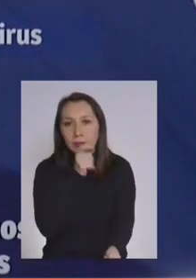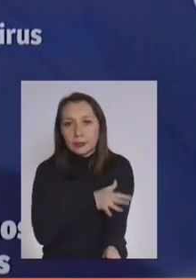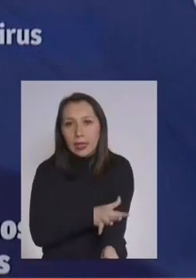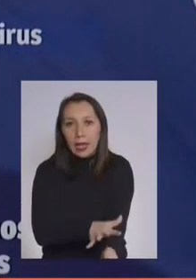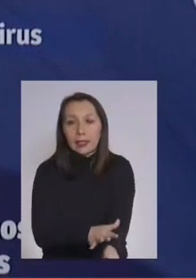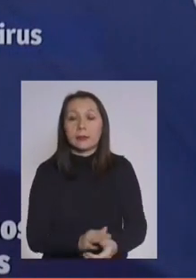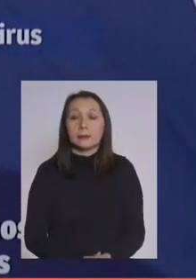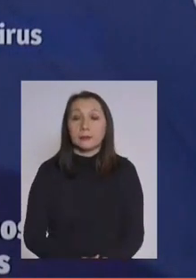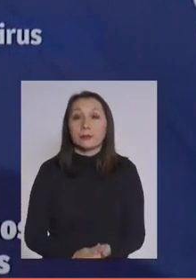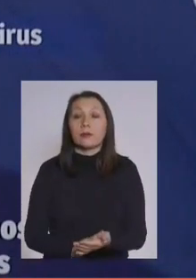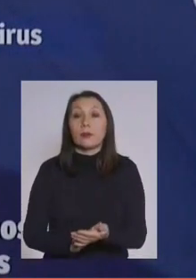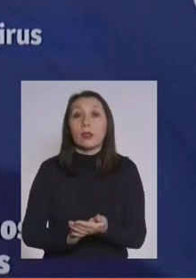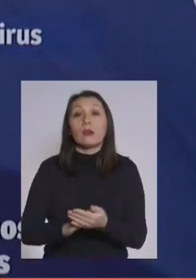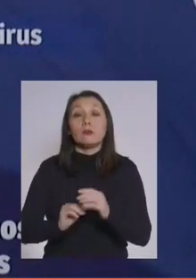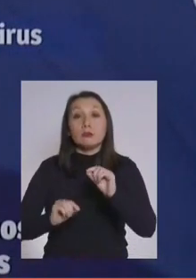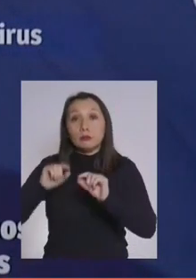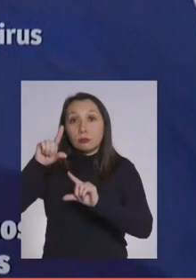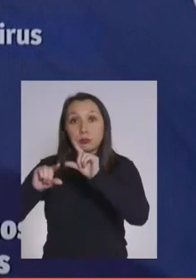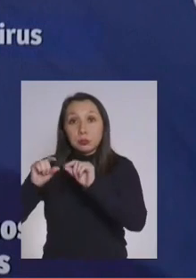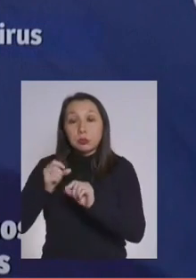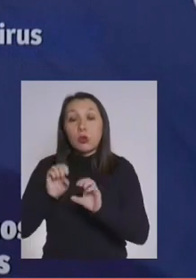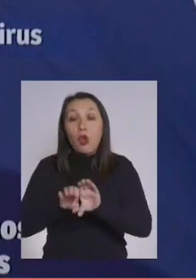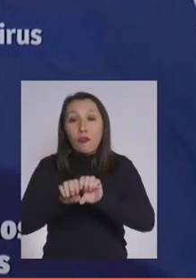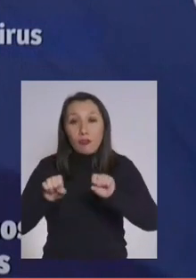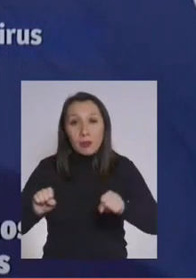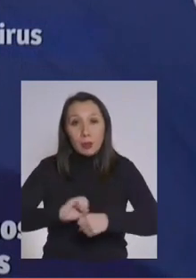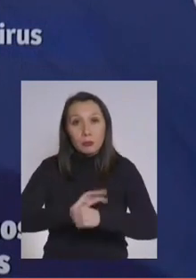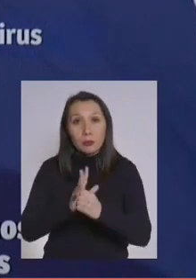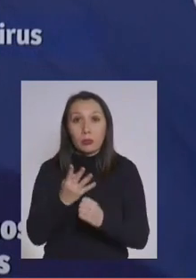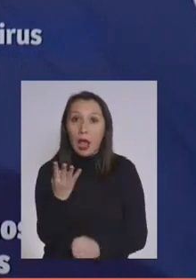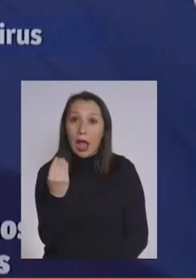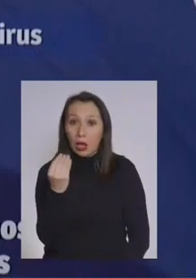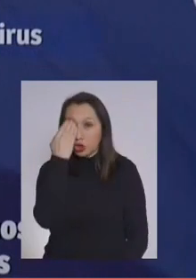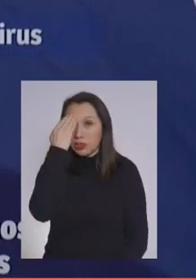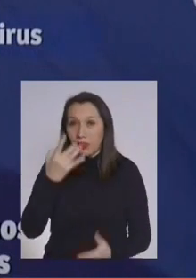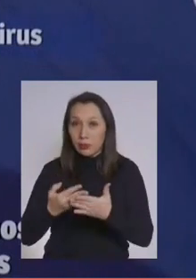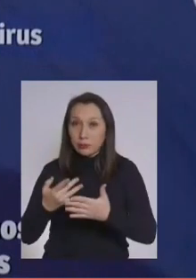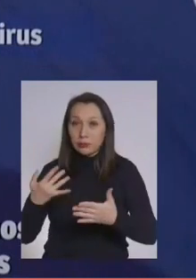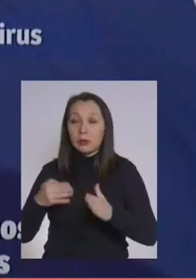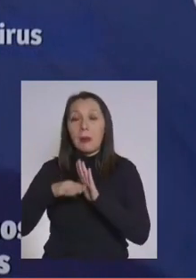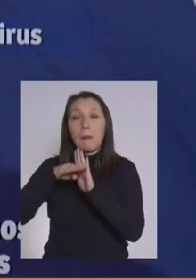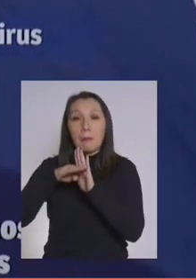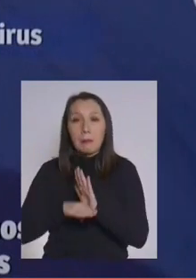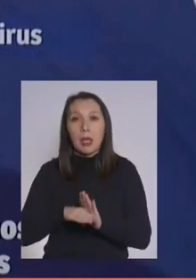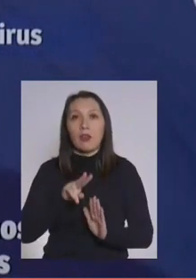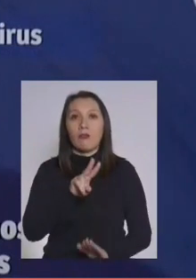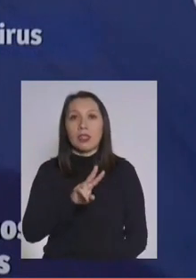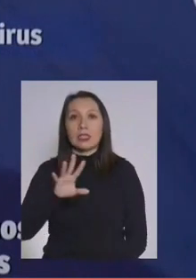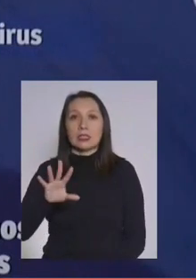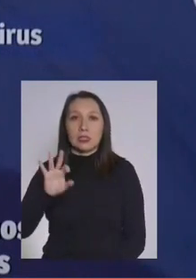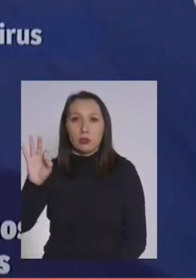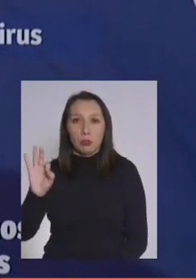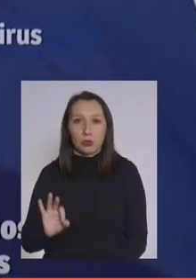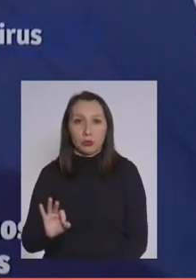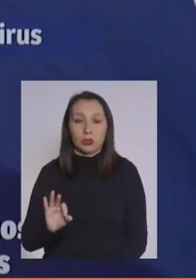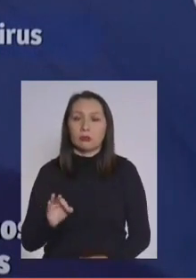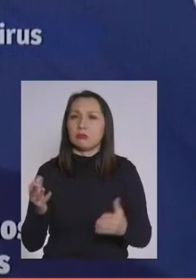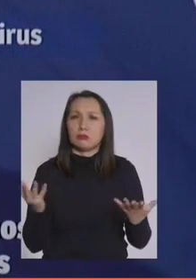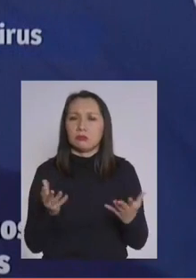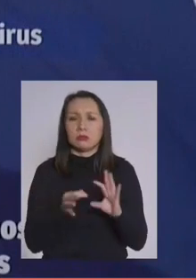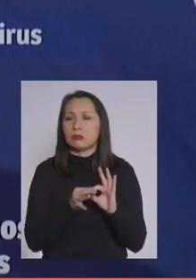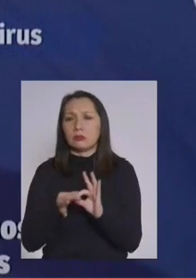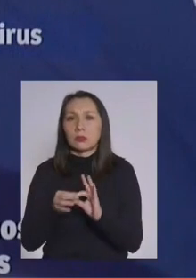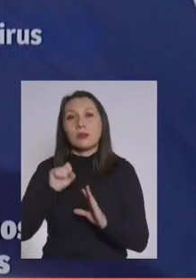variación de casos confirmados en los últimos 14 días desde el menos 25 por ciento es decir